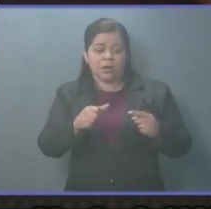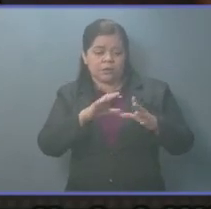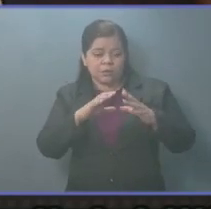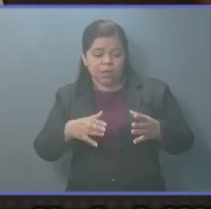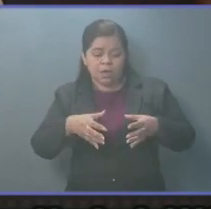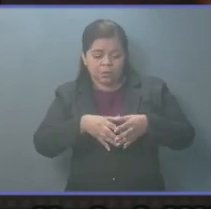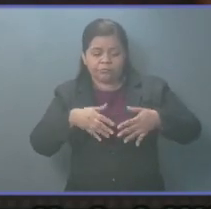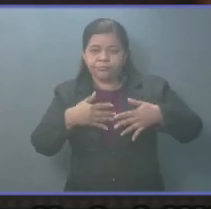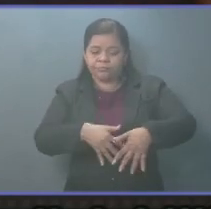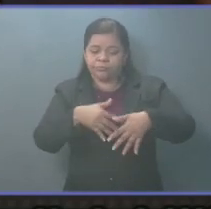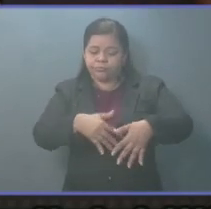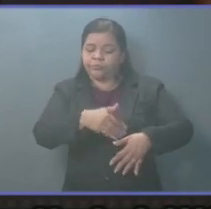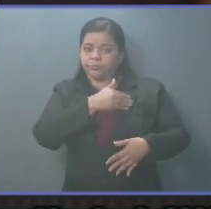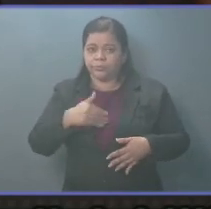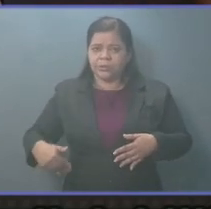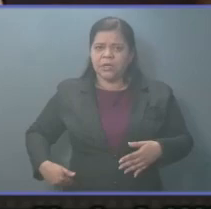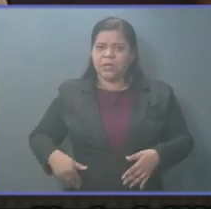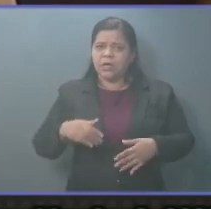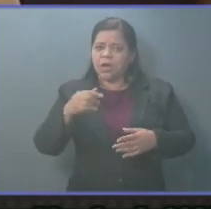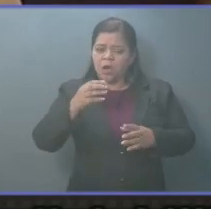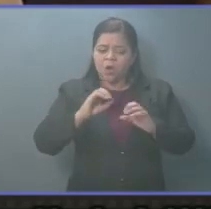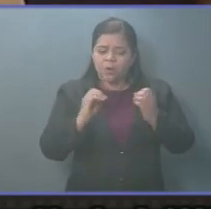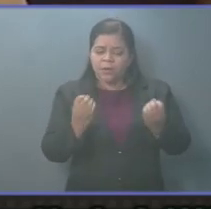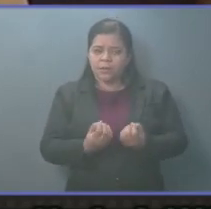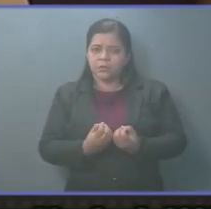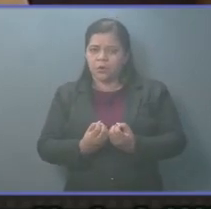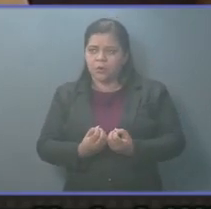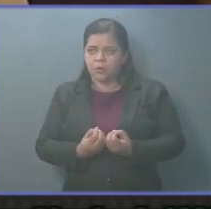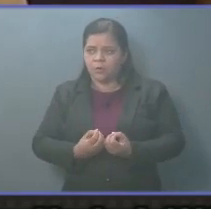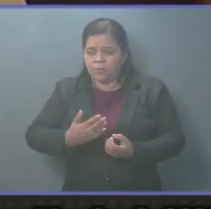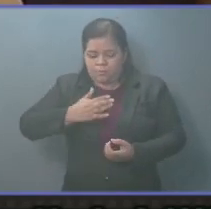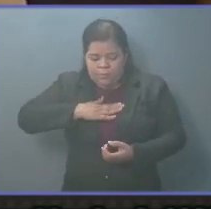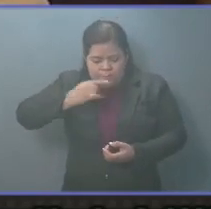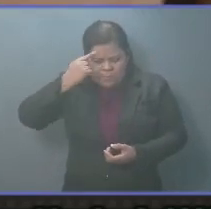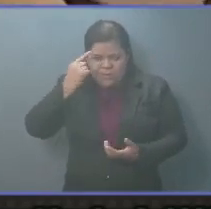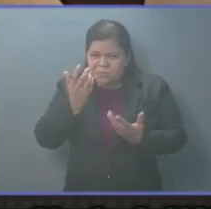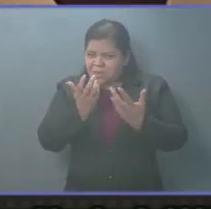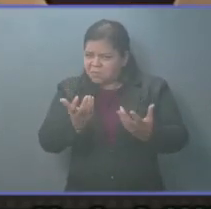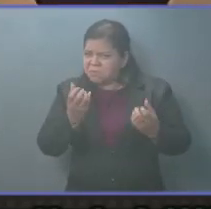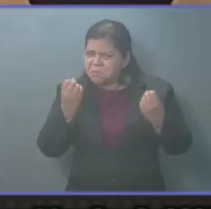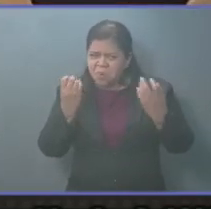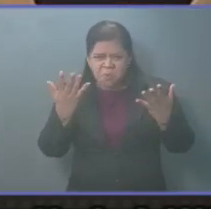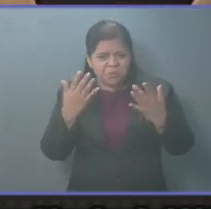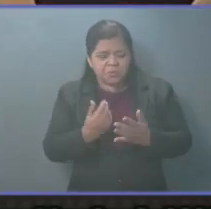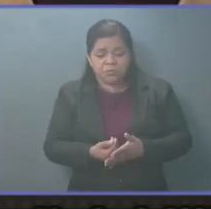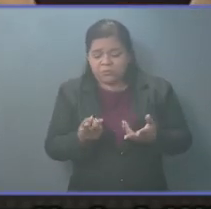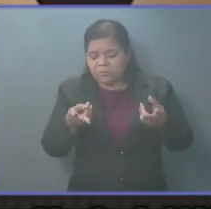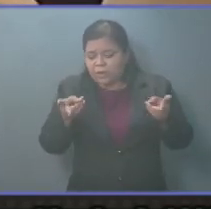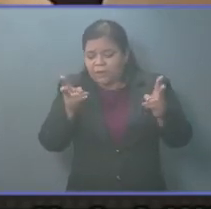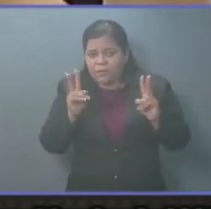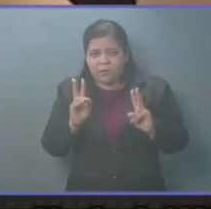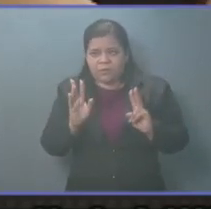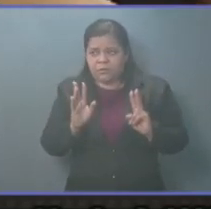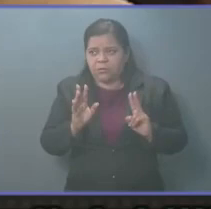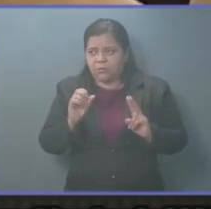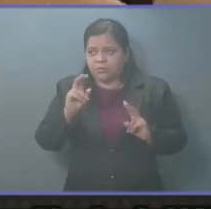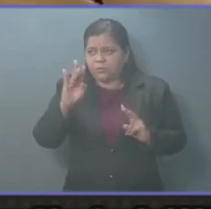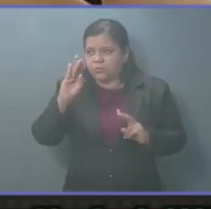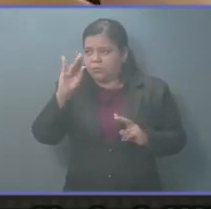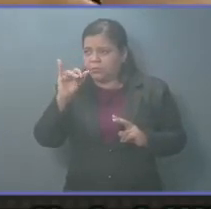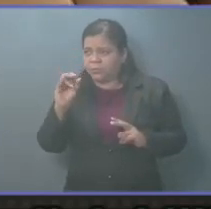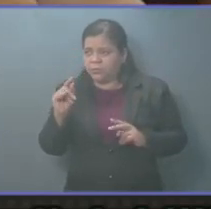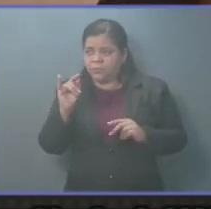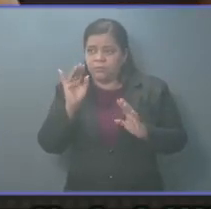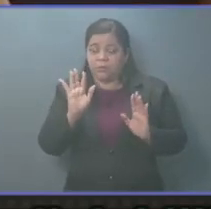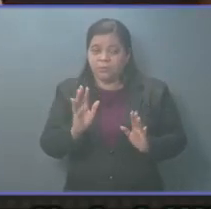el despliegue excesivo militar, excesivo a mi consideración, esa es una valoración subjetiva, cada quien puede hacer lo